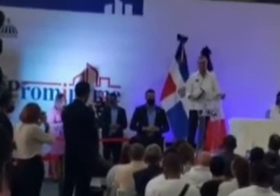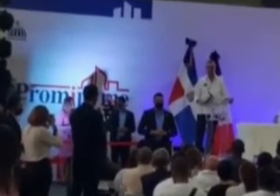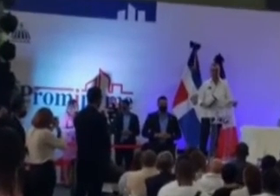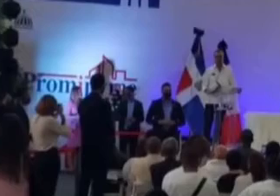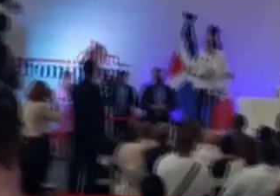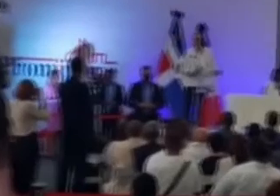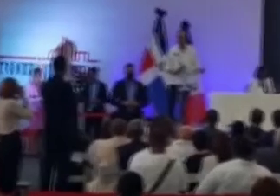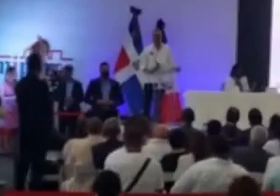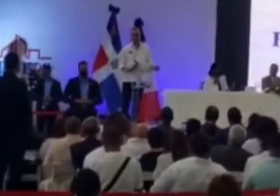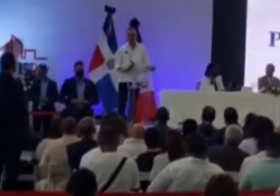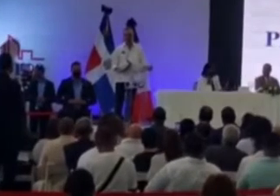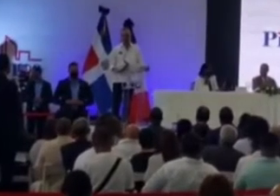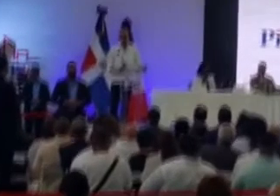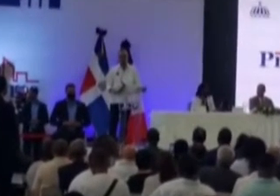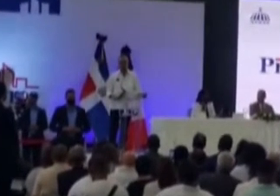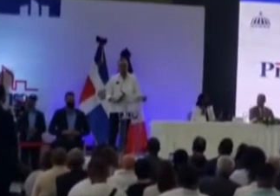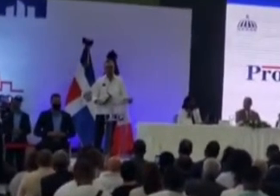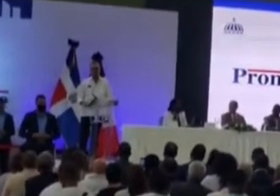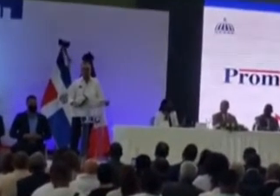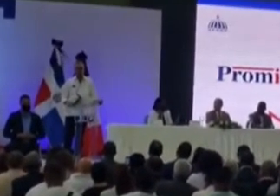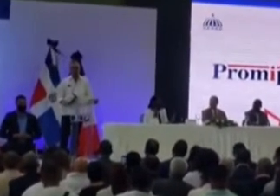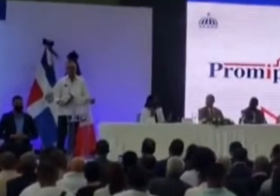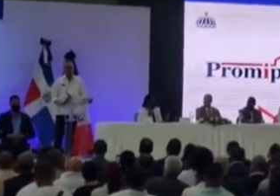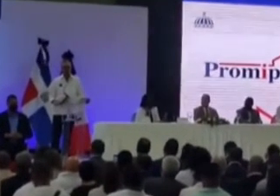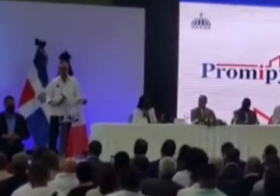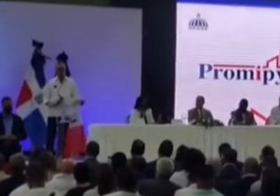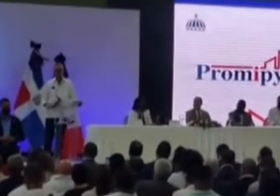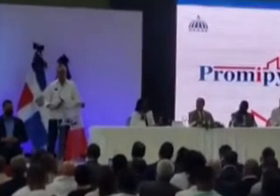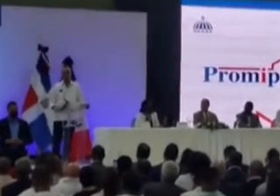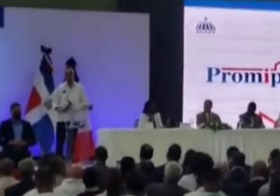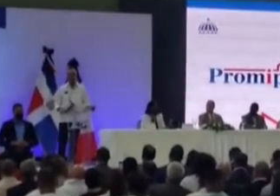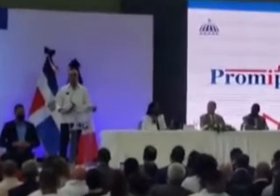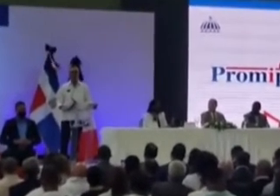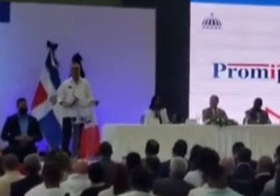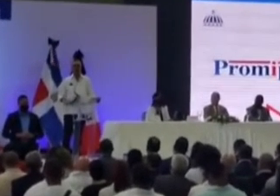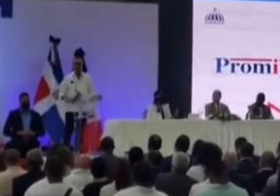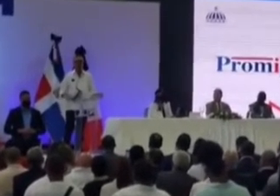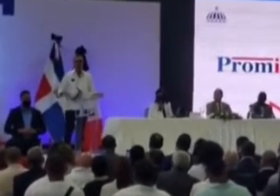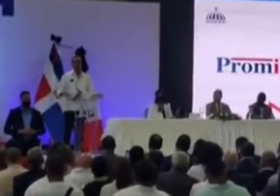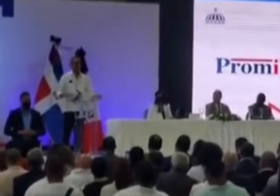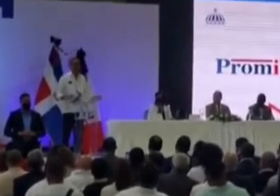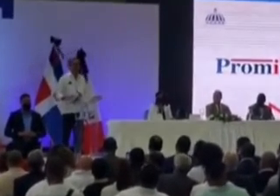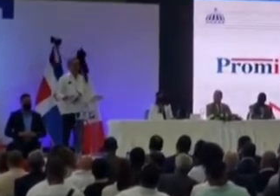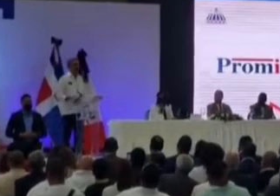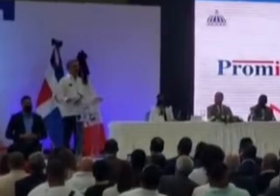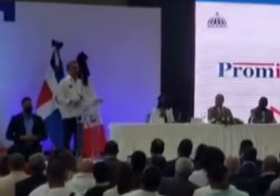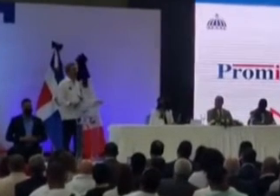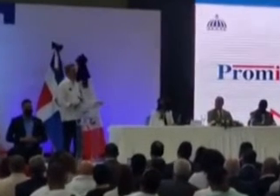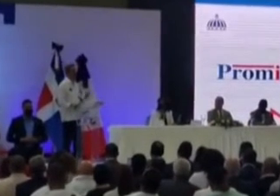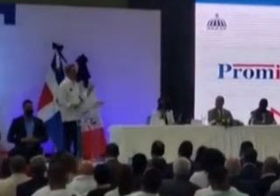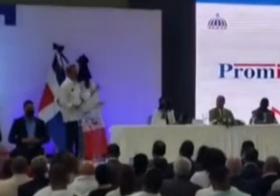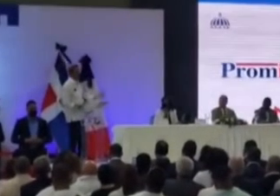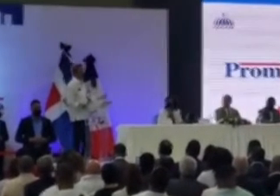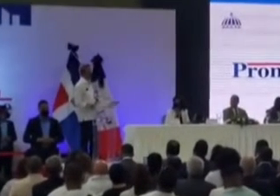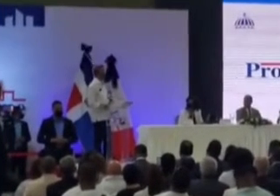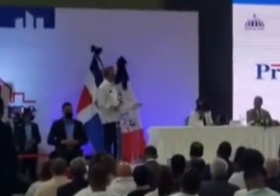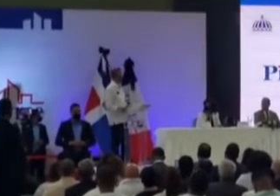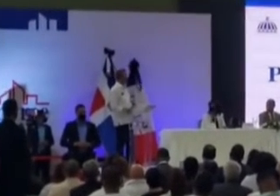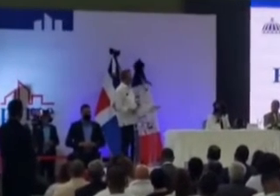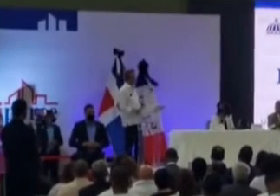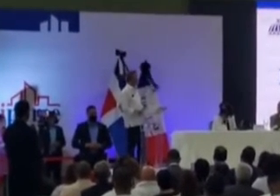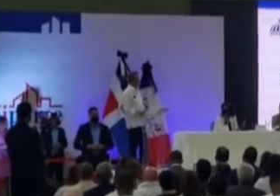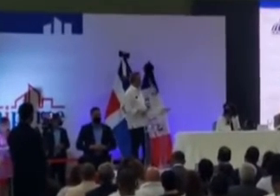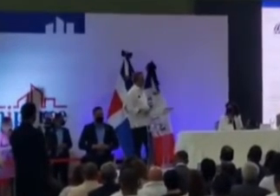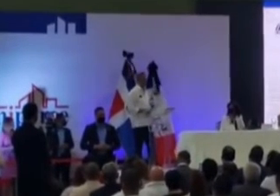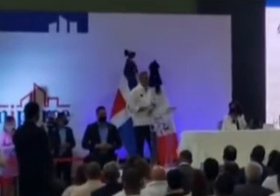mil fácilmente porque me ha sucedido a mí en restaurant que abusa hasta un jugo le ponen el míster todos eso